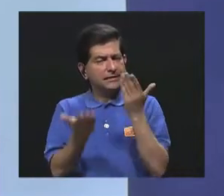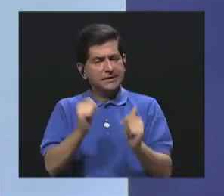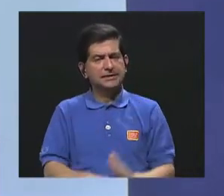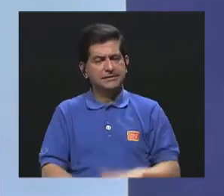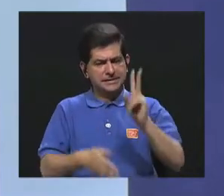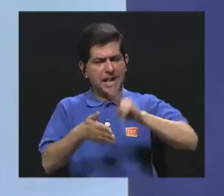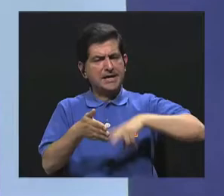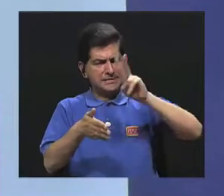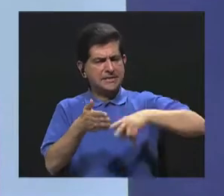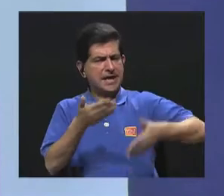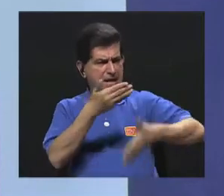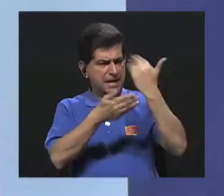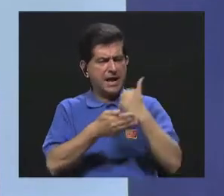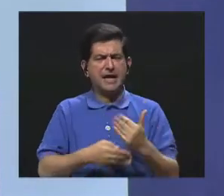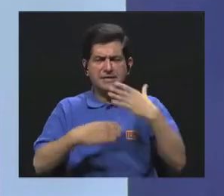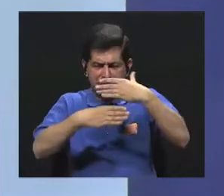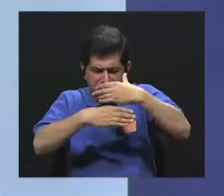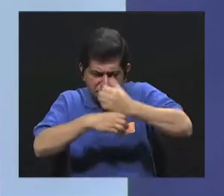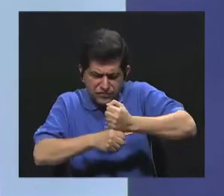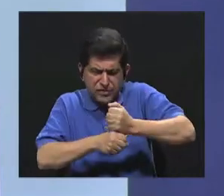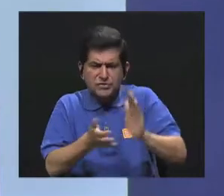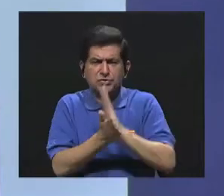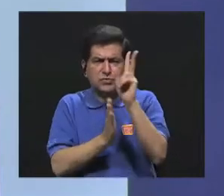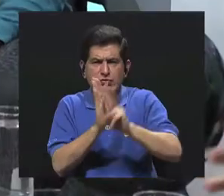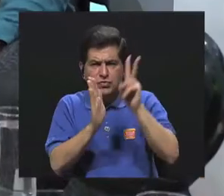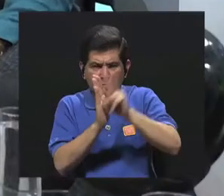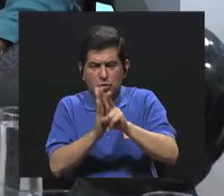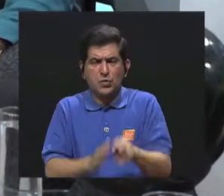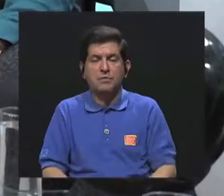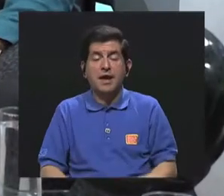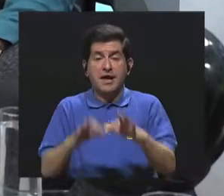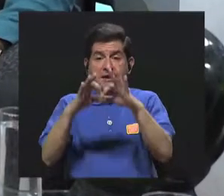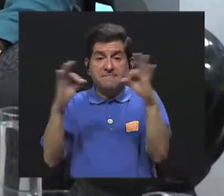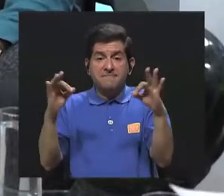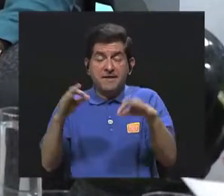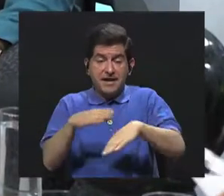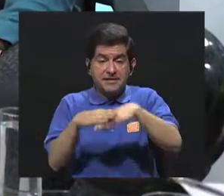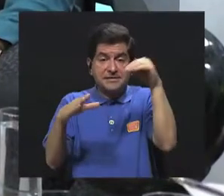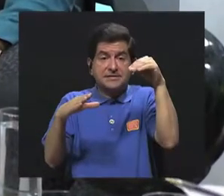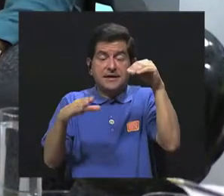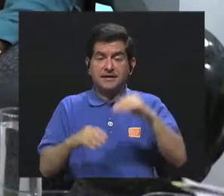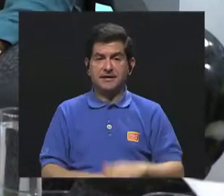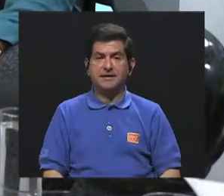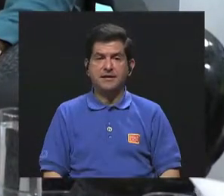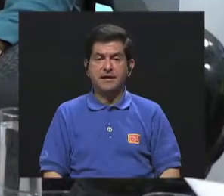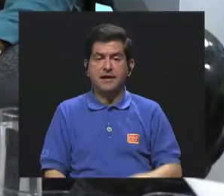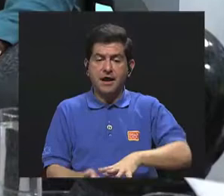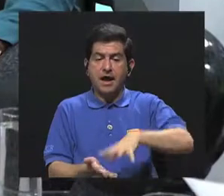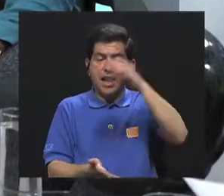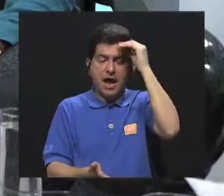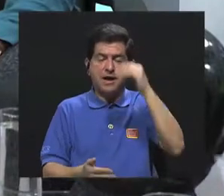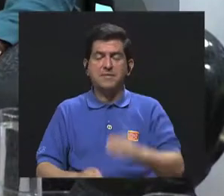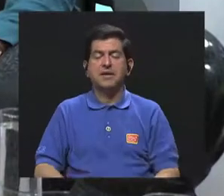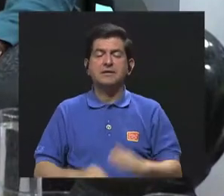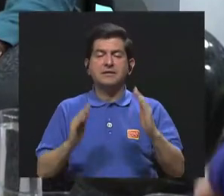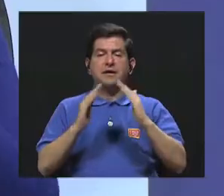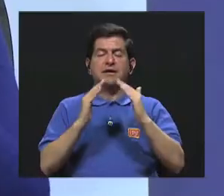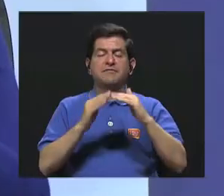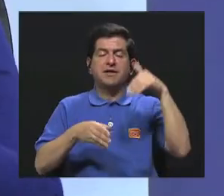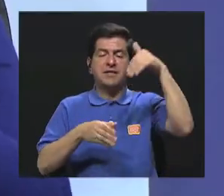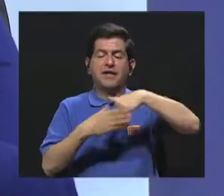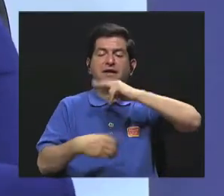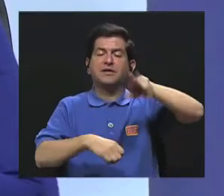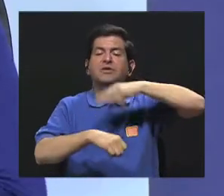Bueno, leí en algún lado una sinopsis del documental y básicamente la frase que saqué de ahí es como aprender a vivir dentro de